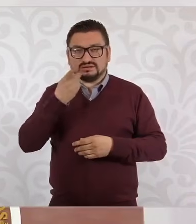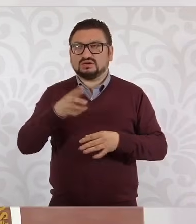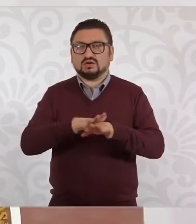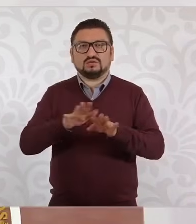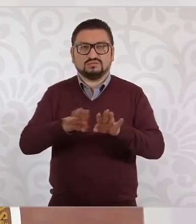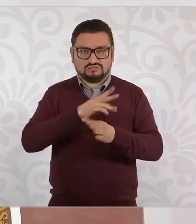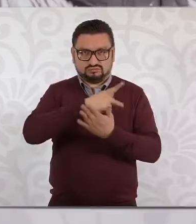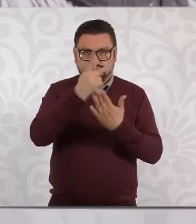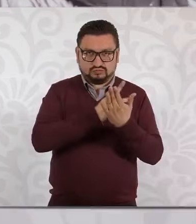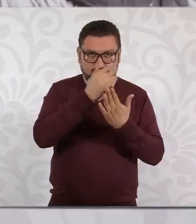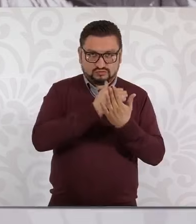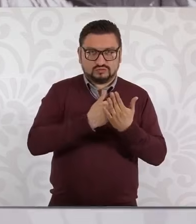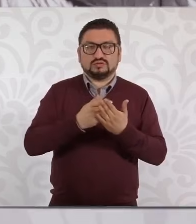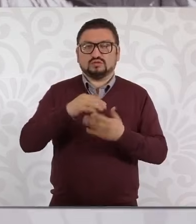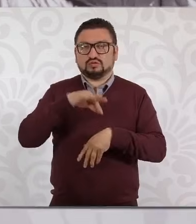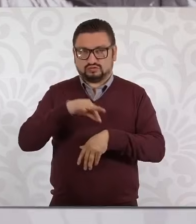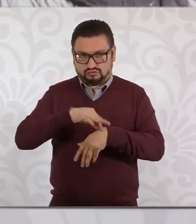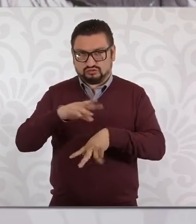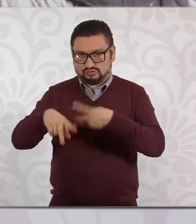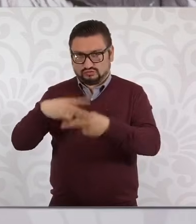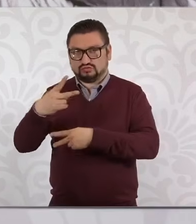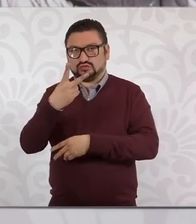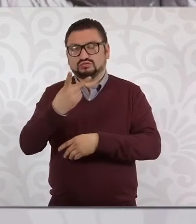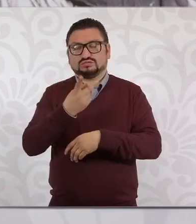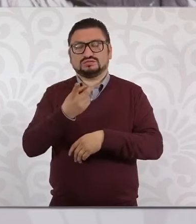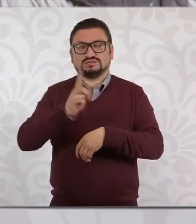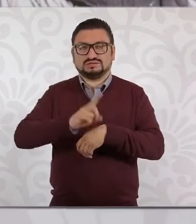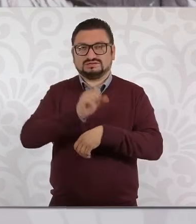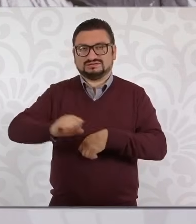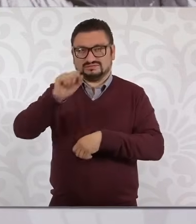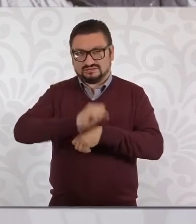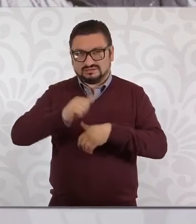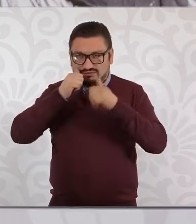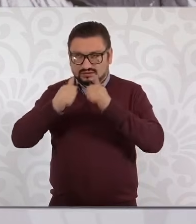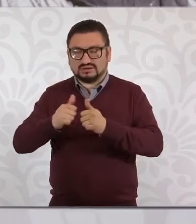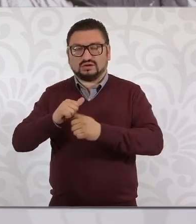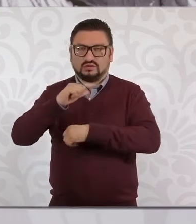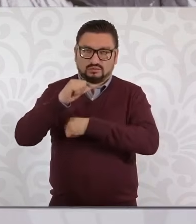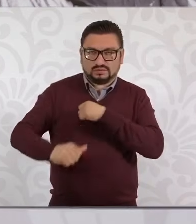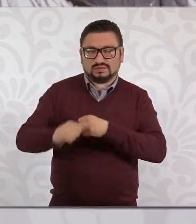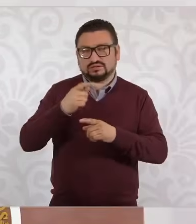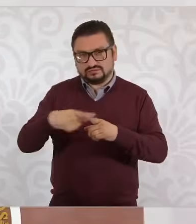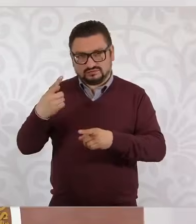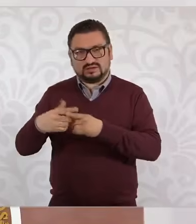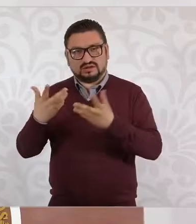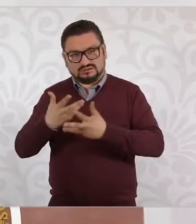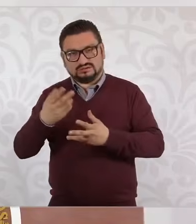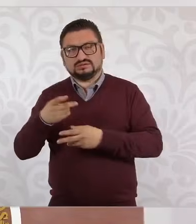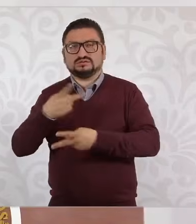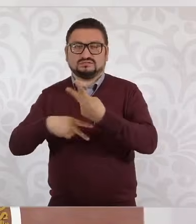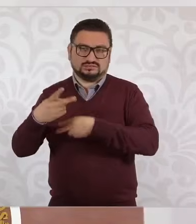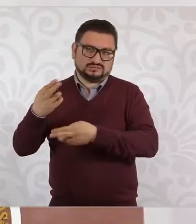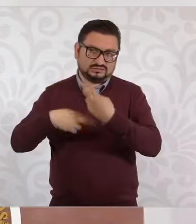un programa donde vamos a llevar médicos por 2 días a la semana para que puedan realizar las operaciones y lo que se necesita y